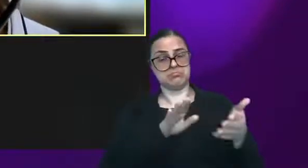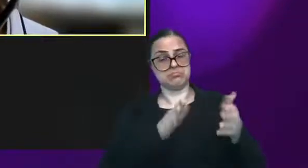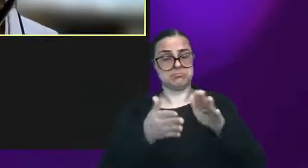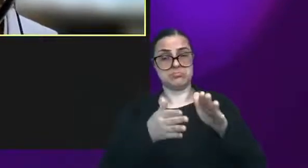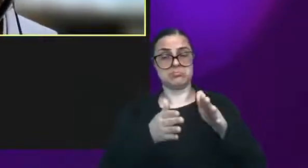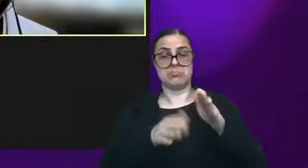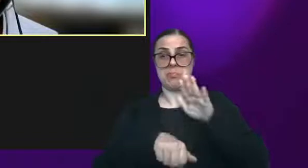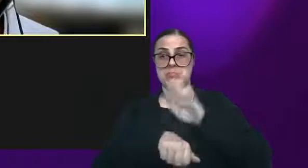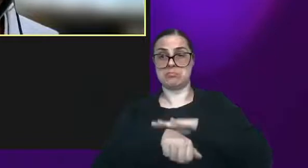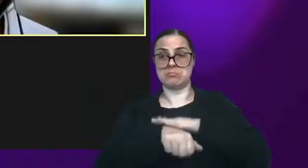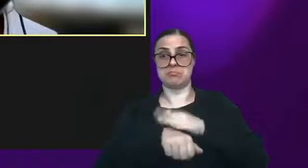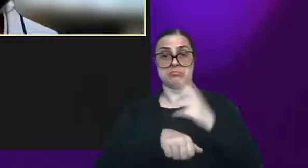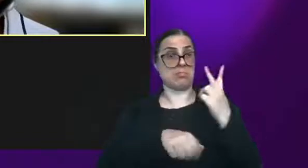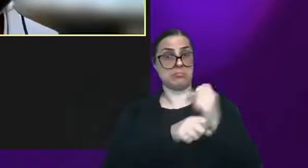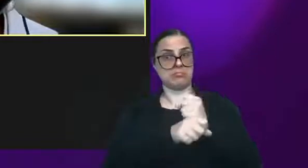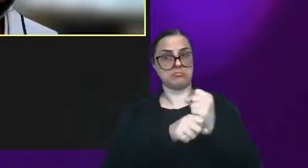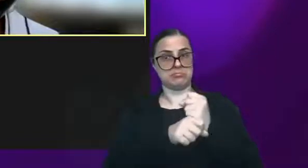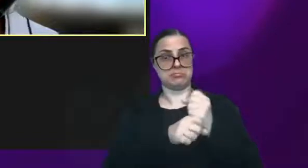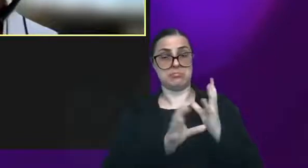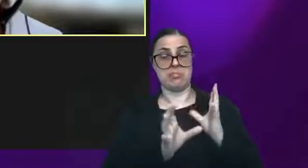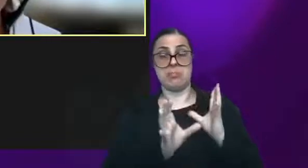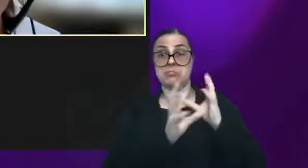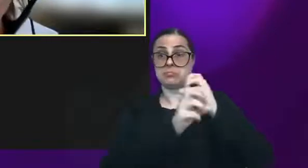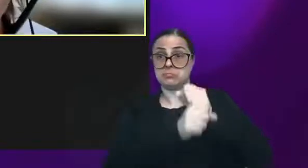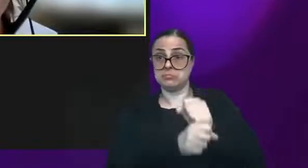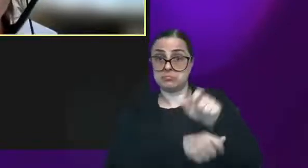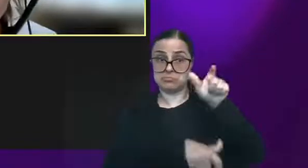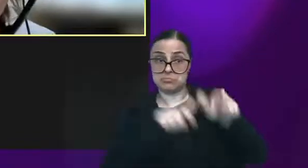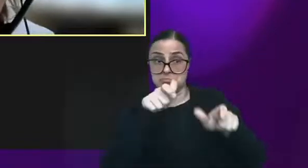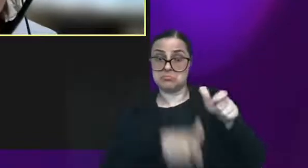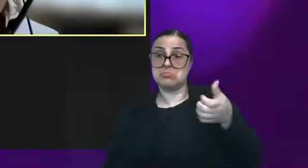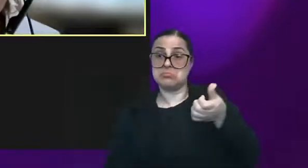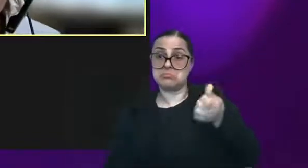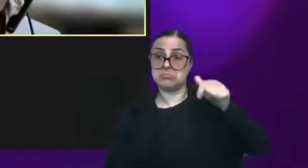67-70% de estos pacientes tienen una recaída en el hígado.